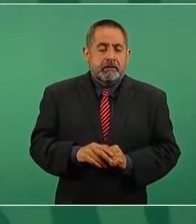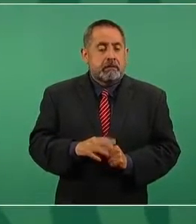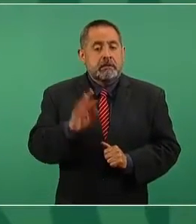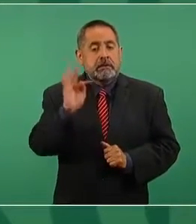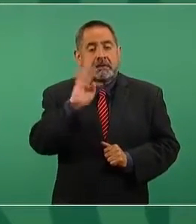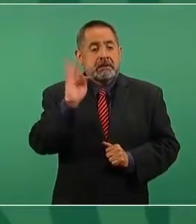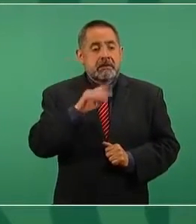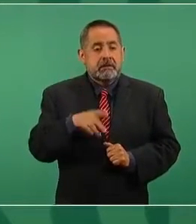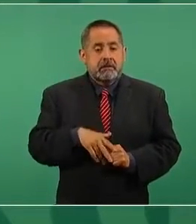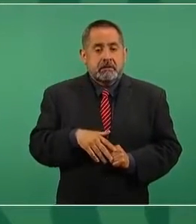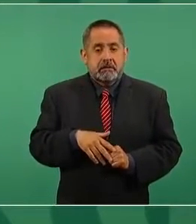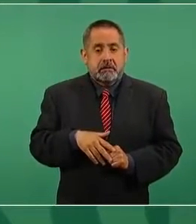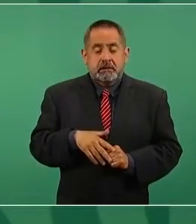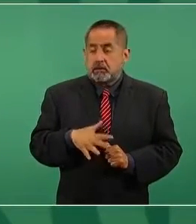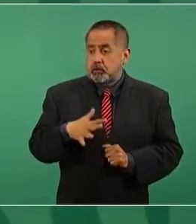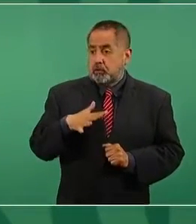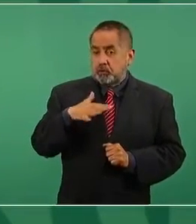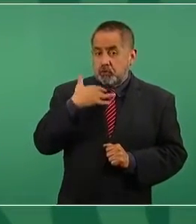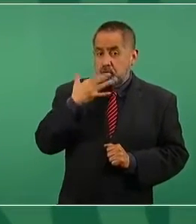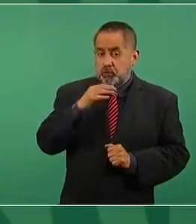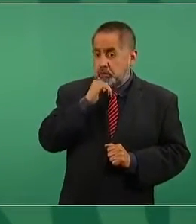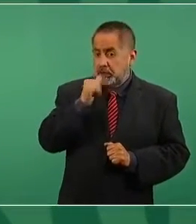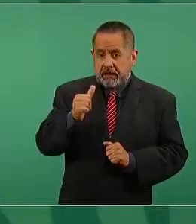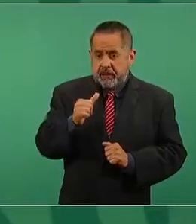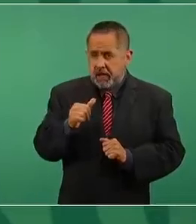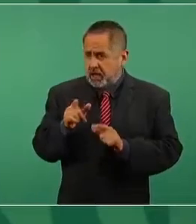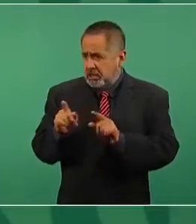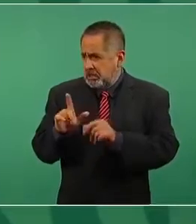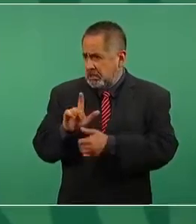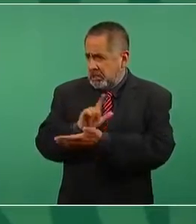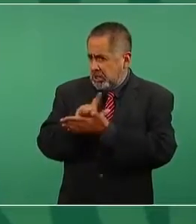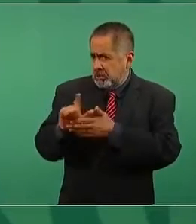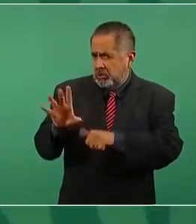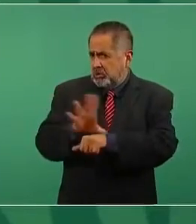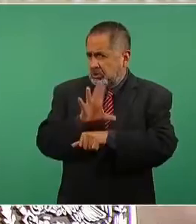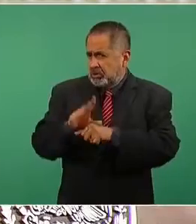Si no hay corrupción en el manejo de la industria eléctrica,